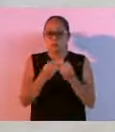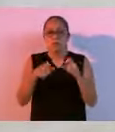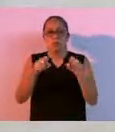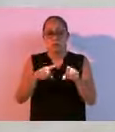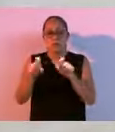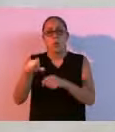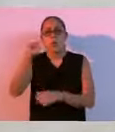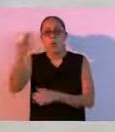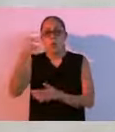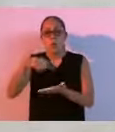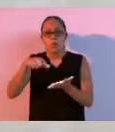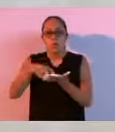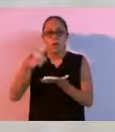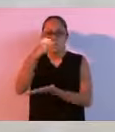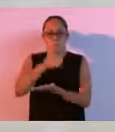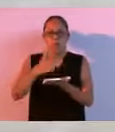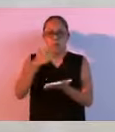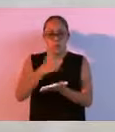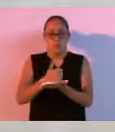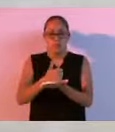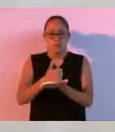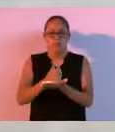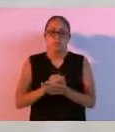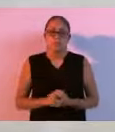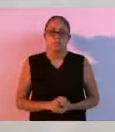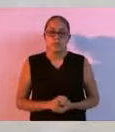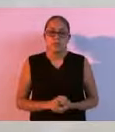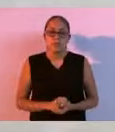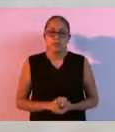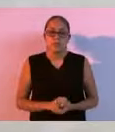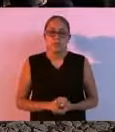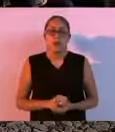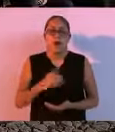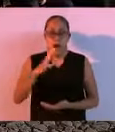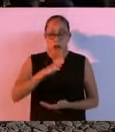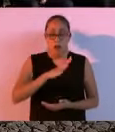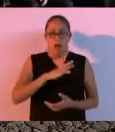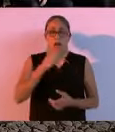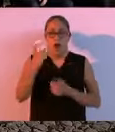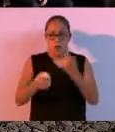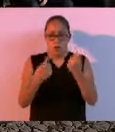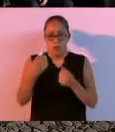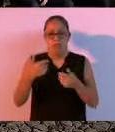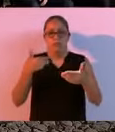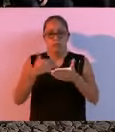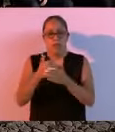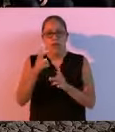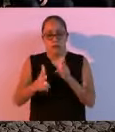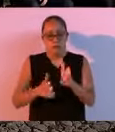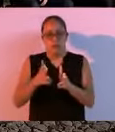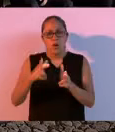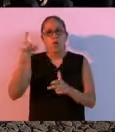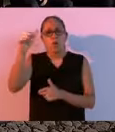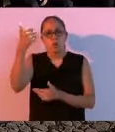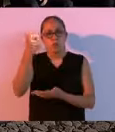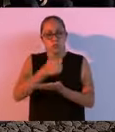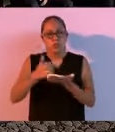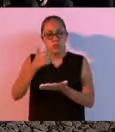antiguas estaciones de trenes en el centro de las ciudades se